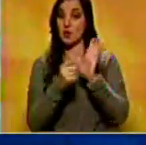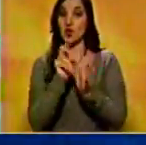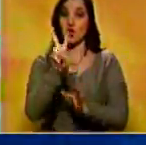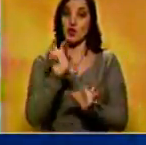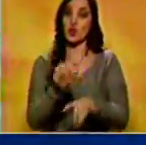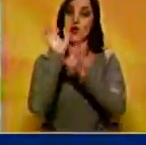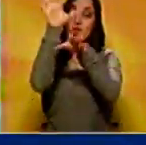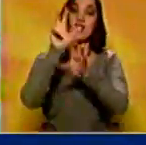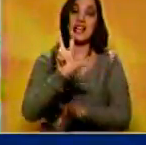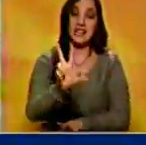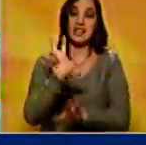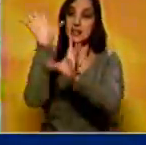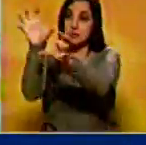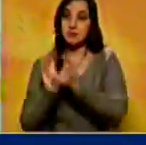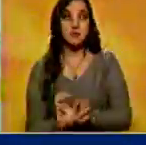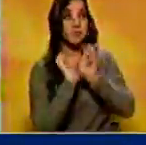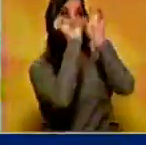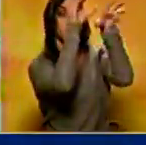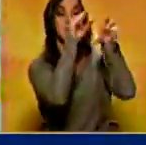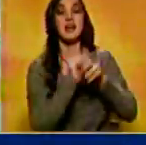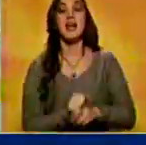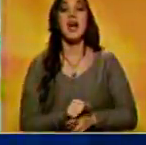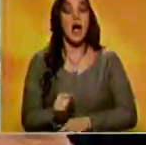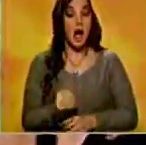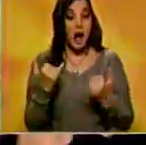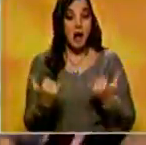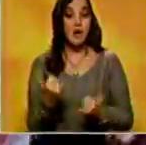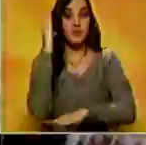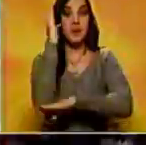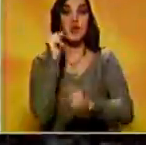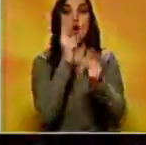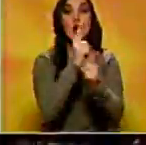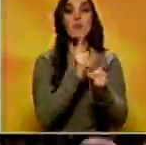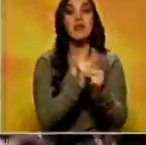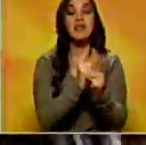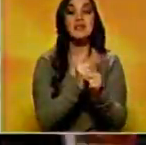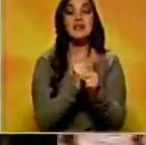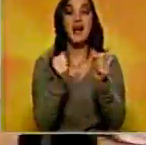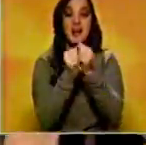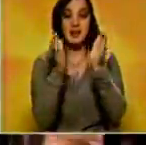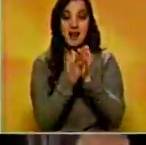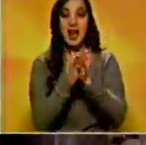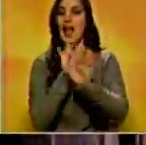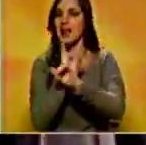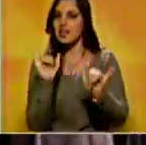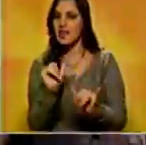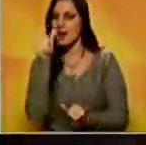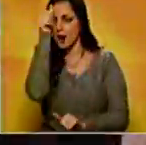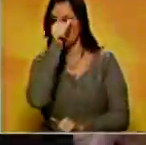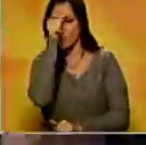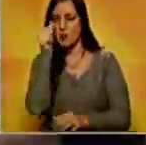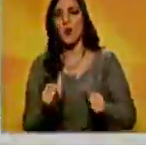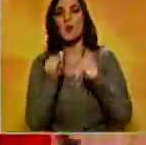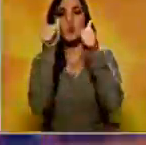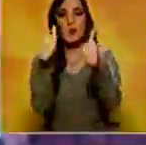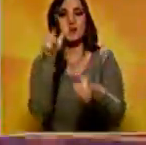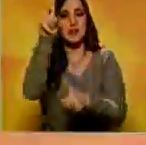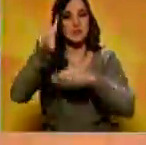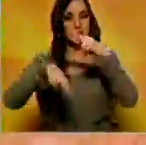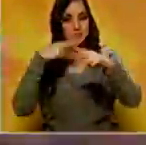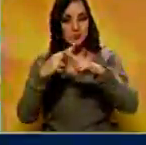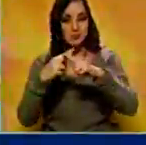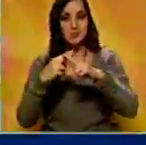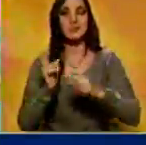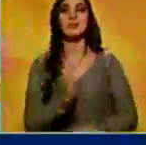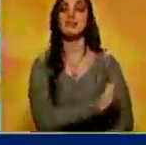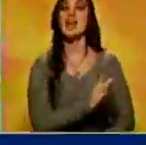3 asistencias. Guaros Lara se medirá ahora a Marinos de Anzoátegui en la final de la LPB que arranca el domingo en Puerto La Cruz. En tanto,